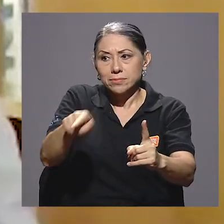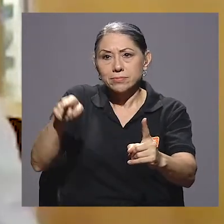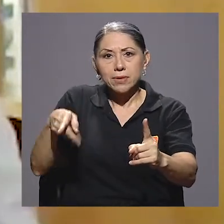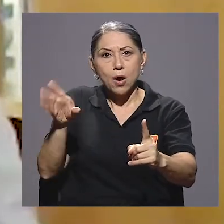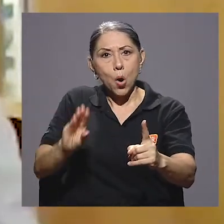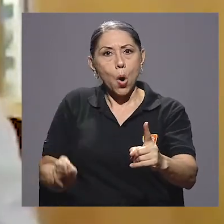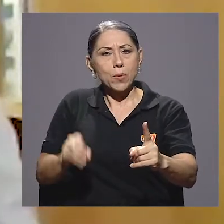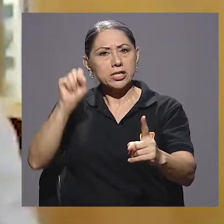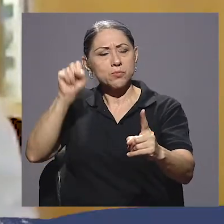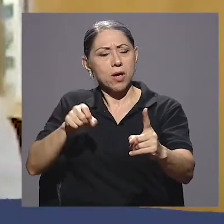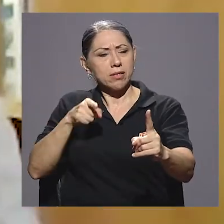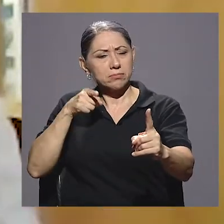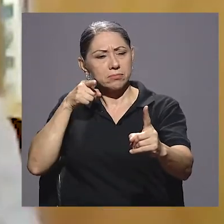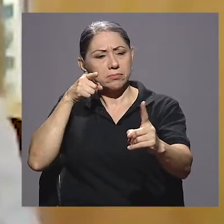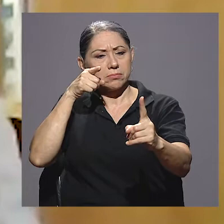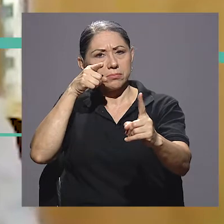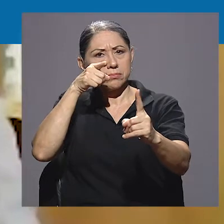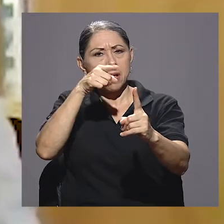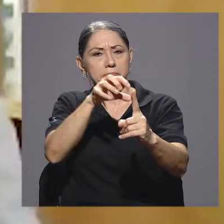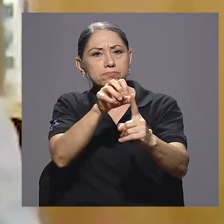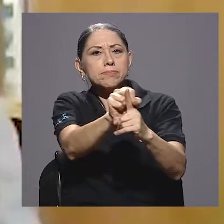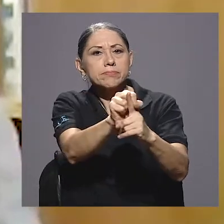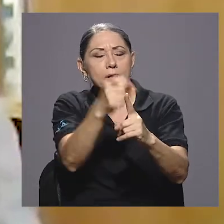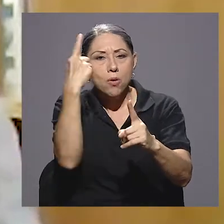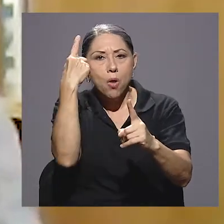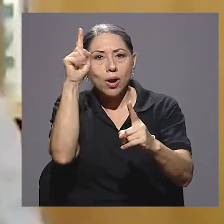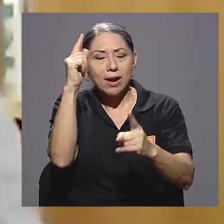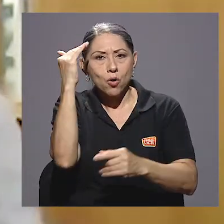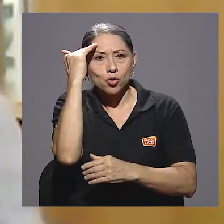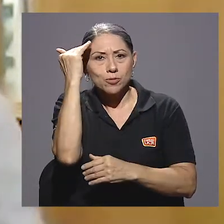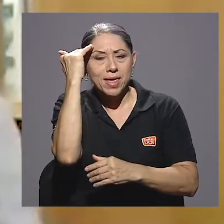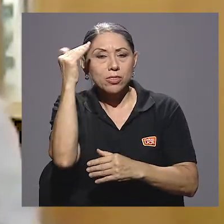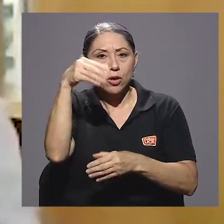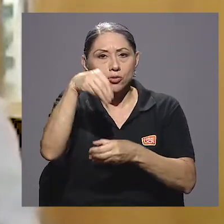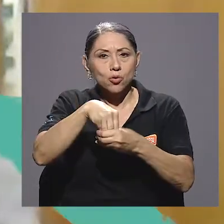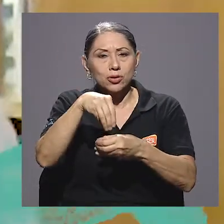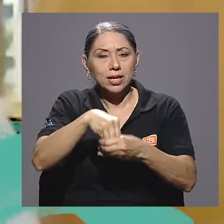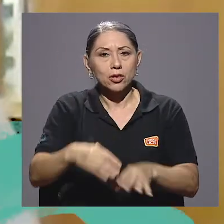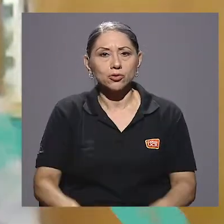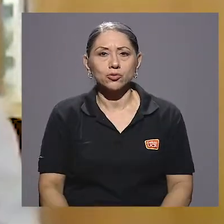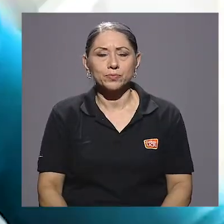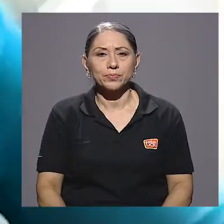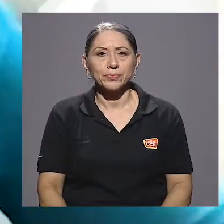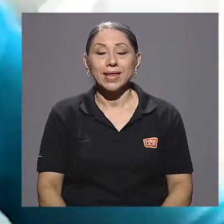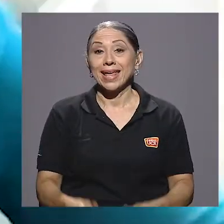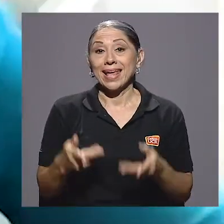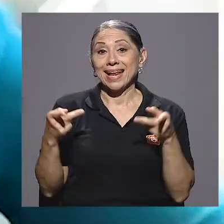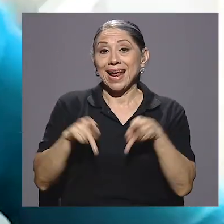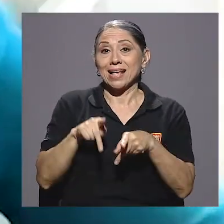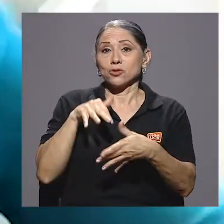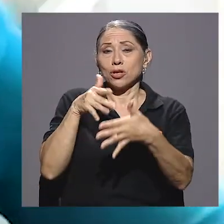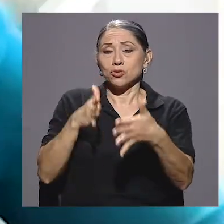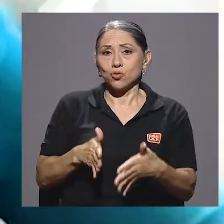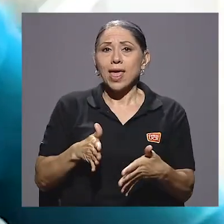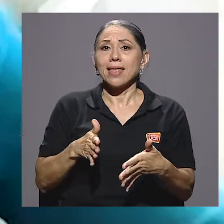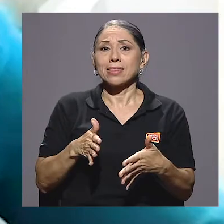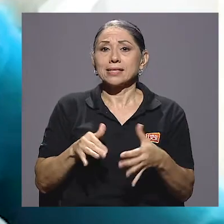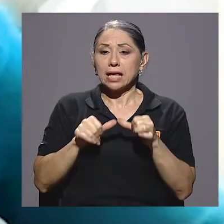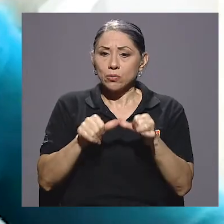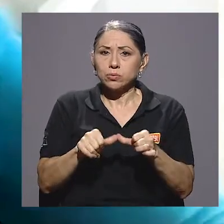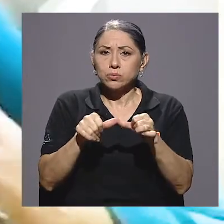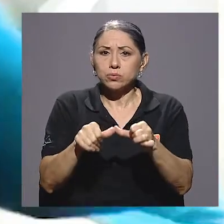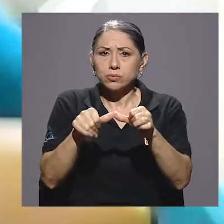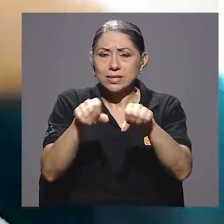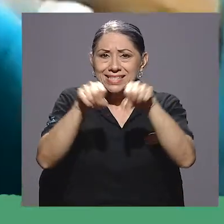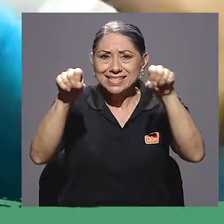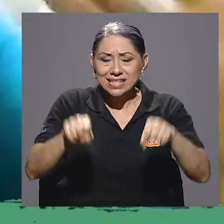los jóvenes alcanzar el conocimiento en esos contenidos. En el caso de los estudiantes que se mantienen en